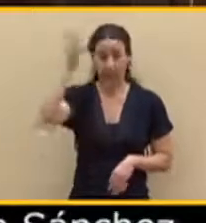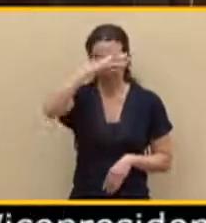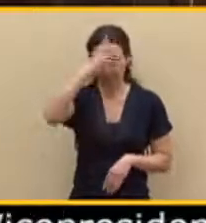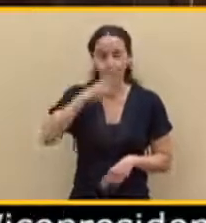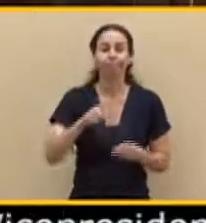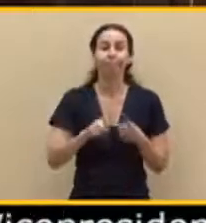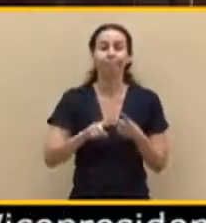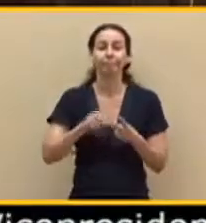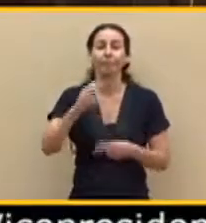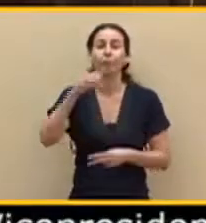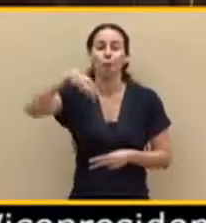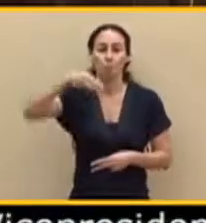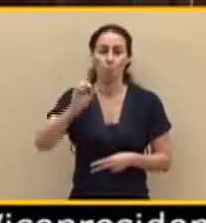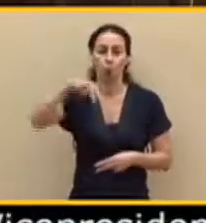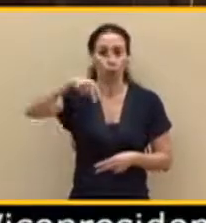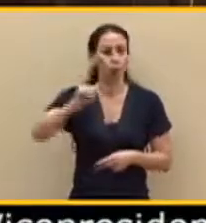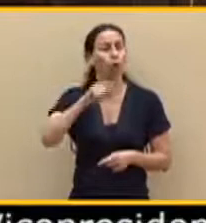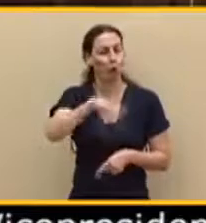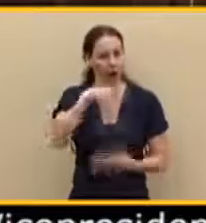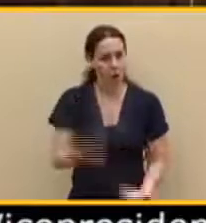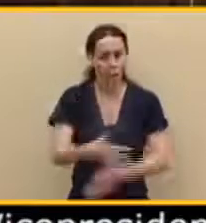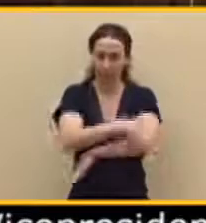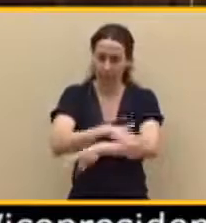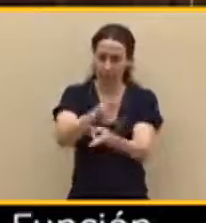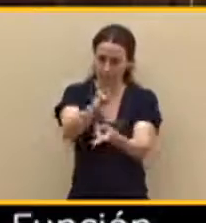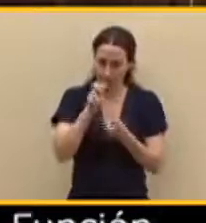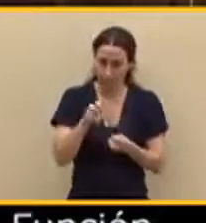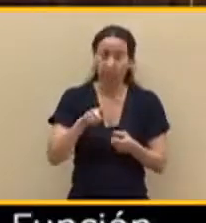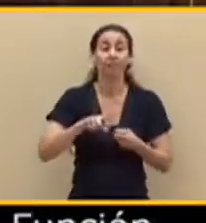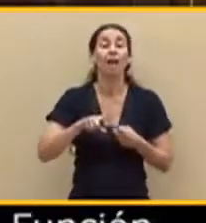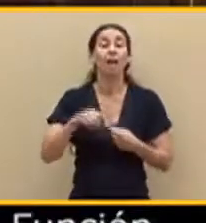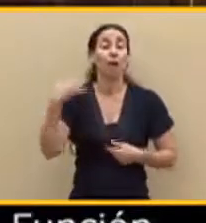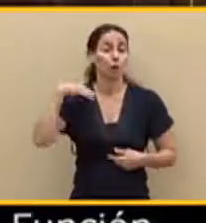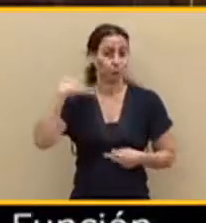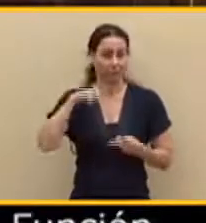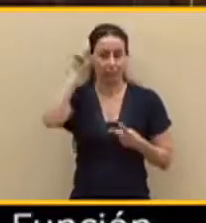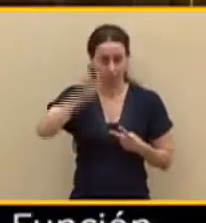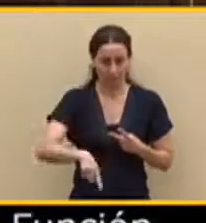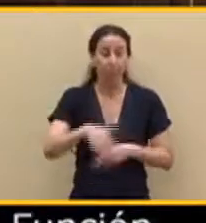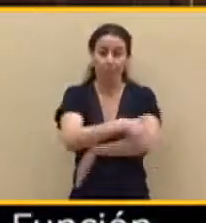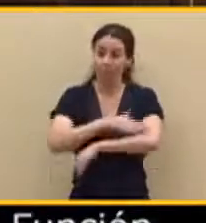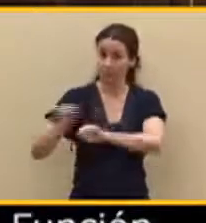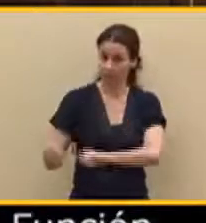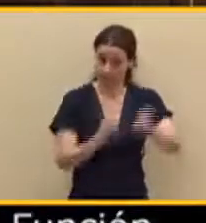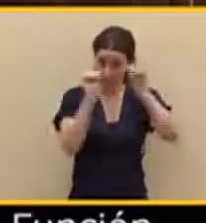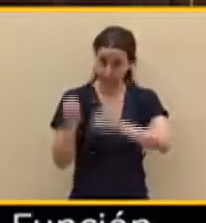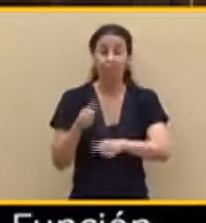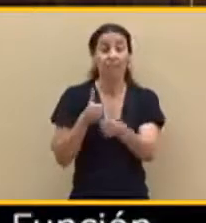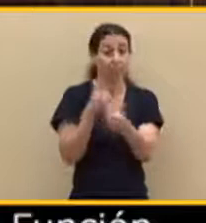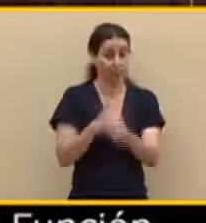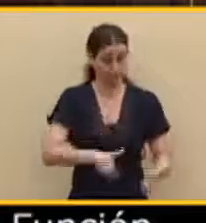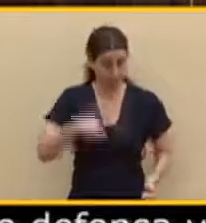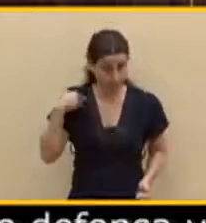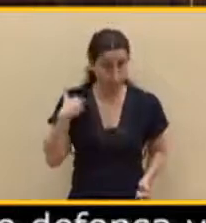Cristóbal Montoro, hoy ministro de Hacienda y Función Pública; María Dolores de Cospedal, hoy ministra de Defensa y también la secretaria general; Ana